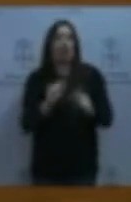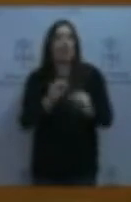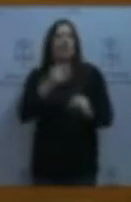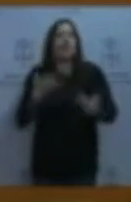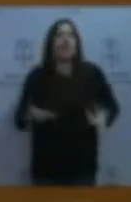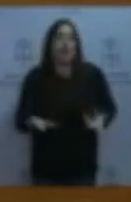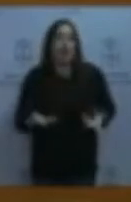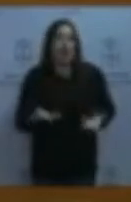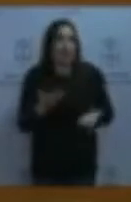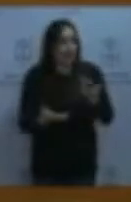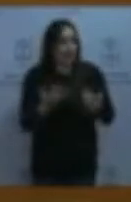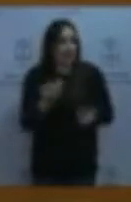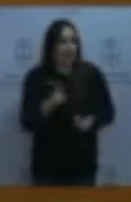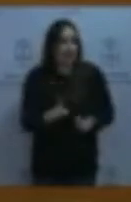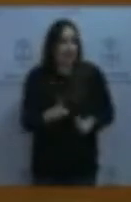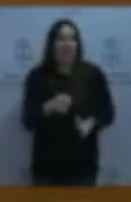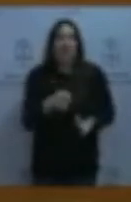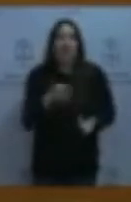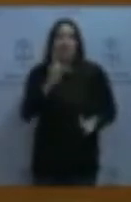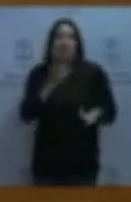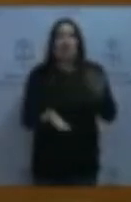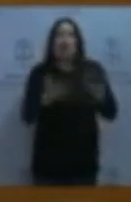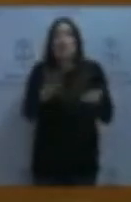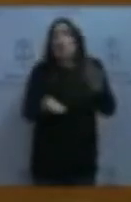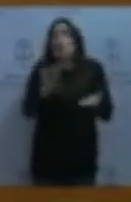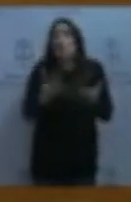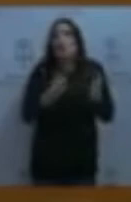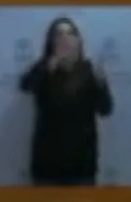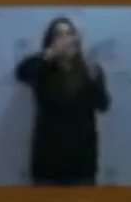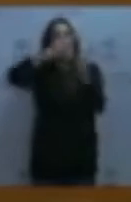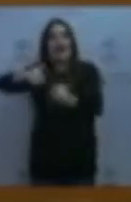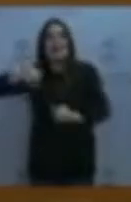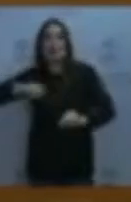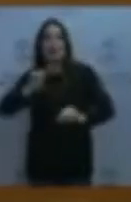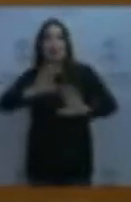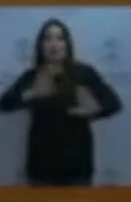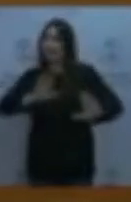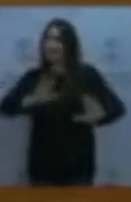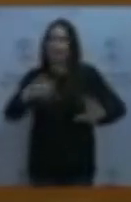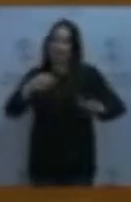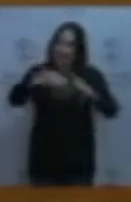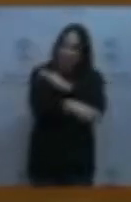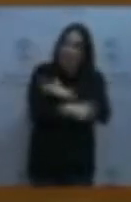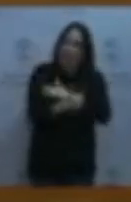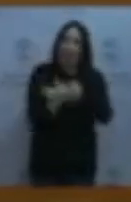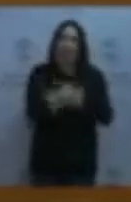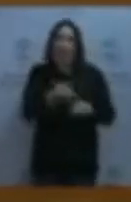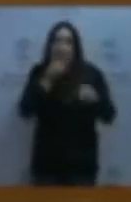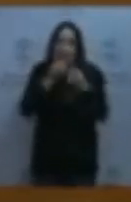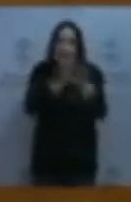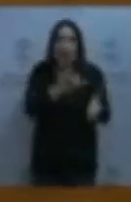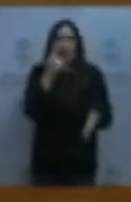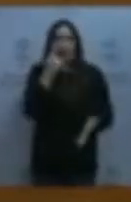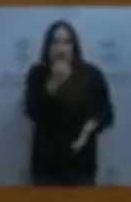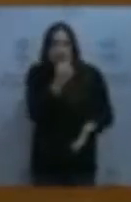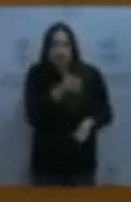No puede restringirse a una mera evaluación contable, sino que tiene que dar cuenta del testimonio, valoración y